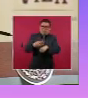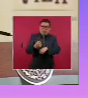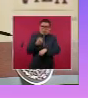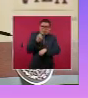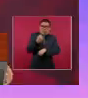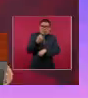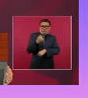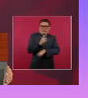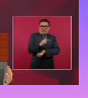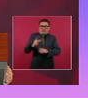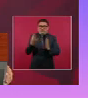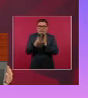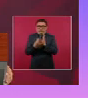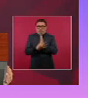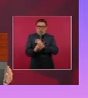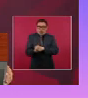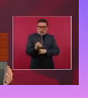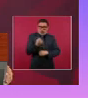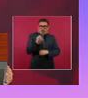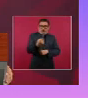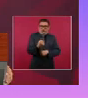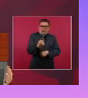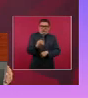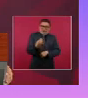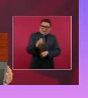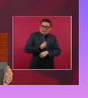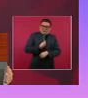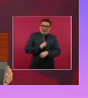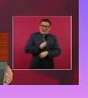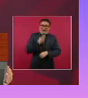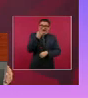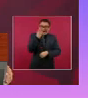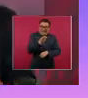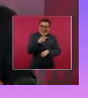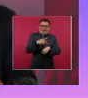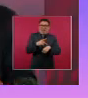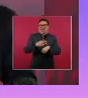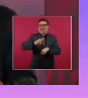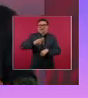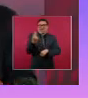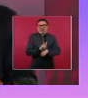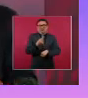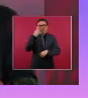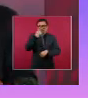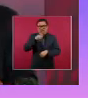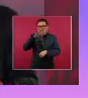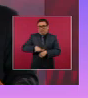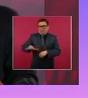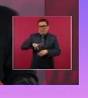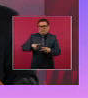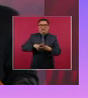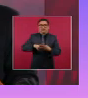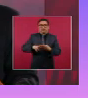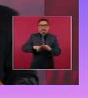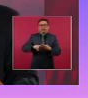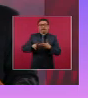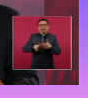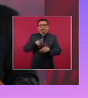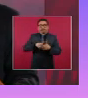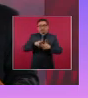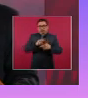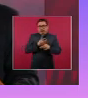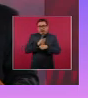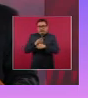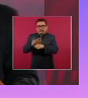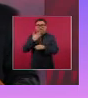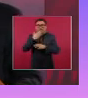acero, que es la que se necesita para este tren que va a poder, como